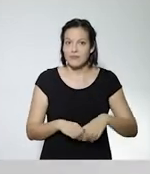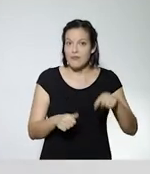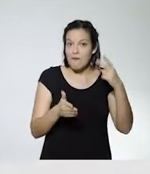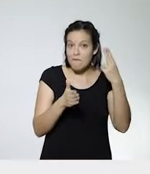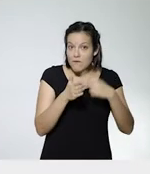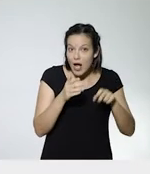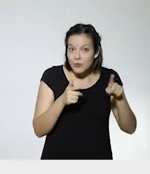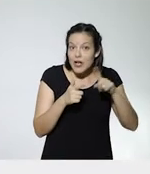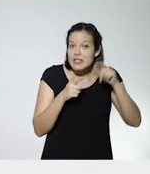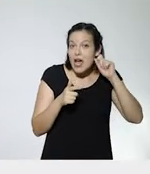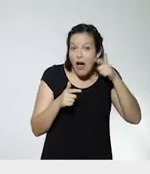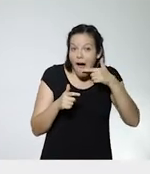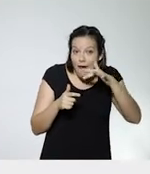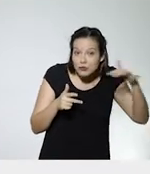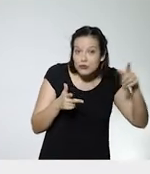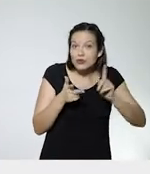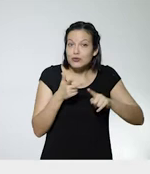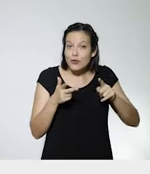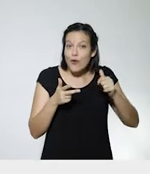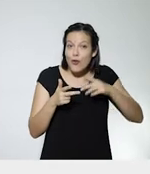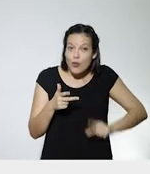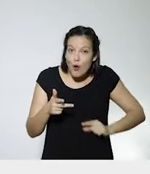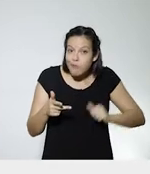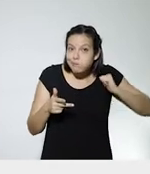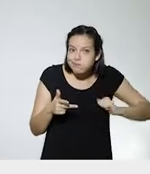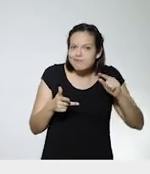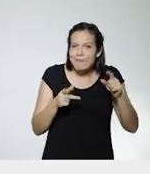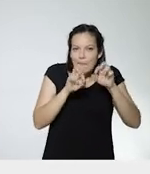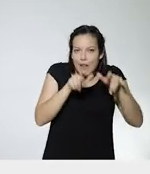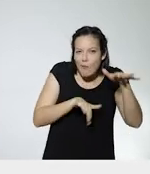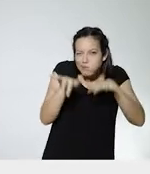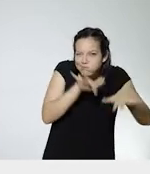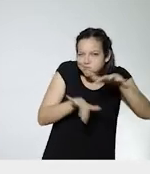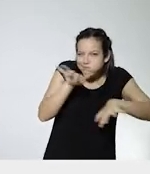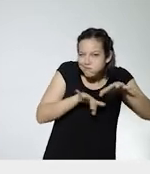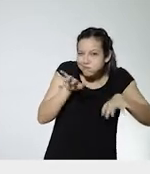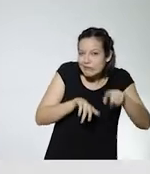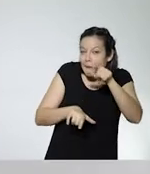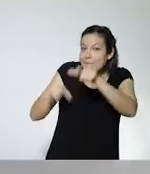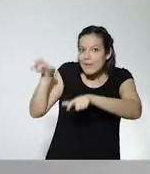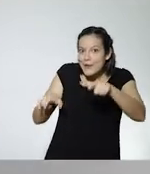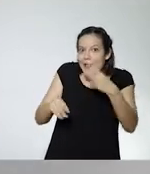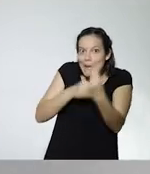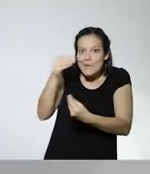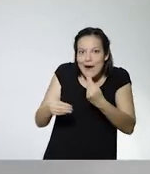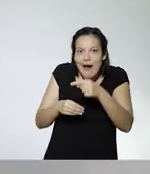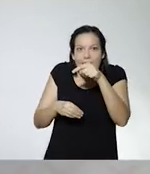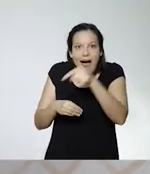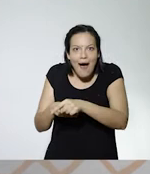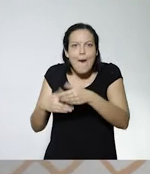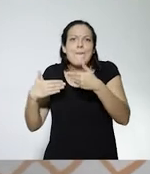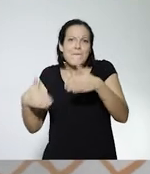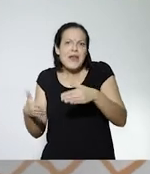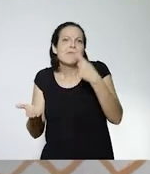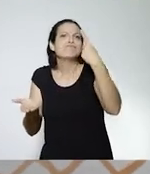Flatulencias, gaseosa e ir de cuerpo, armaron un plan para impedir que quienes vivían en la aldea